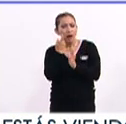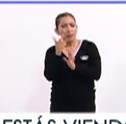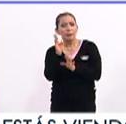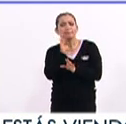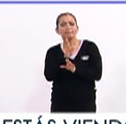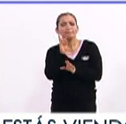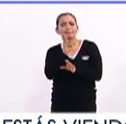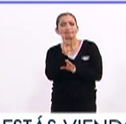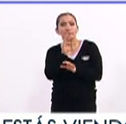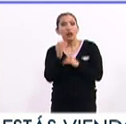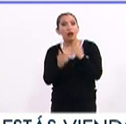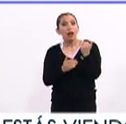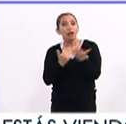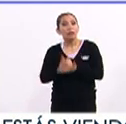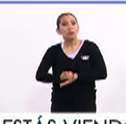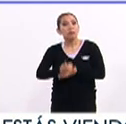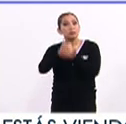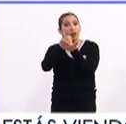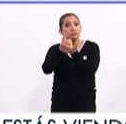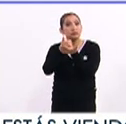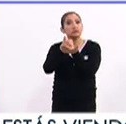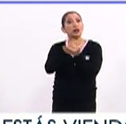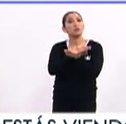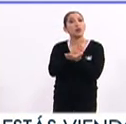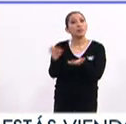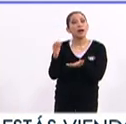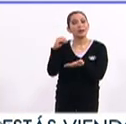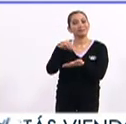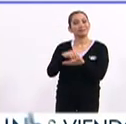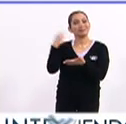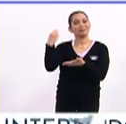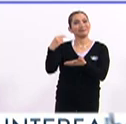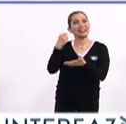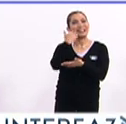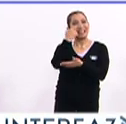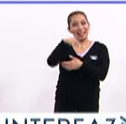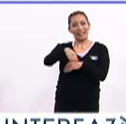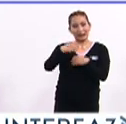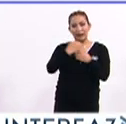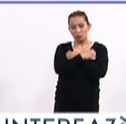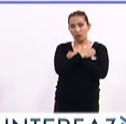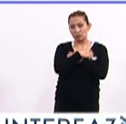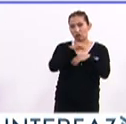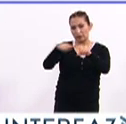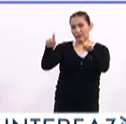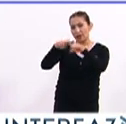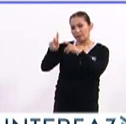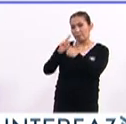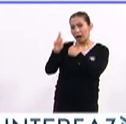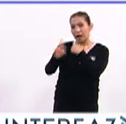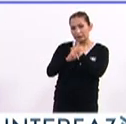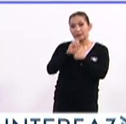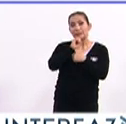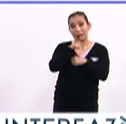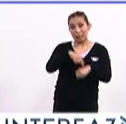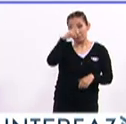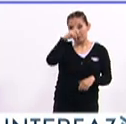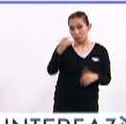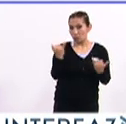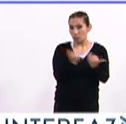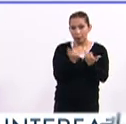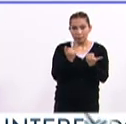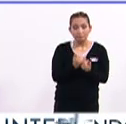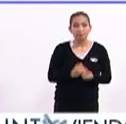y nos permite poder establecer lo que hoy en día se busca en educación en muchos países e incluso en